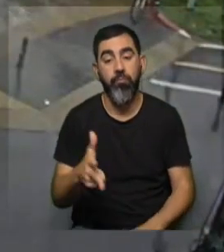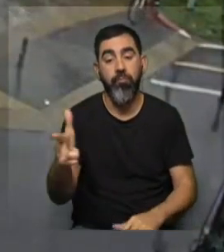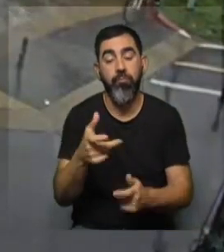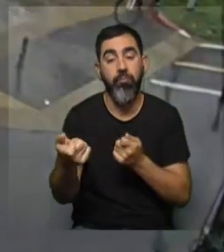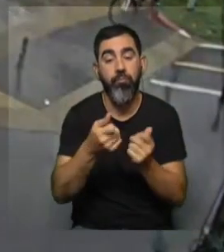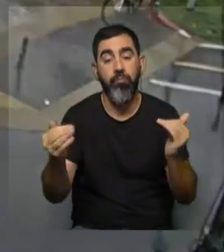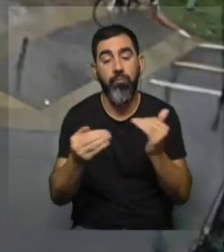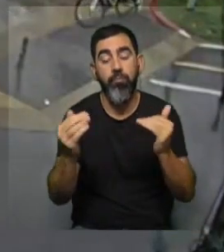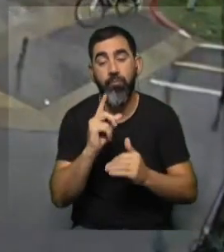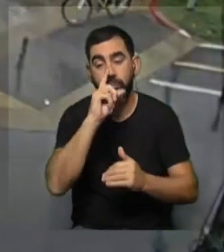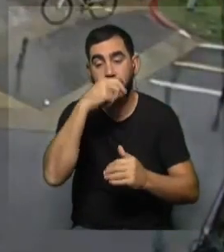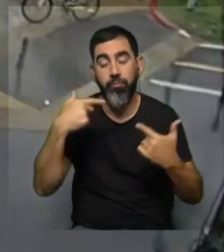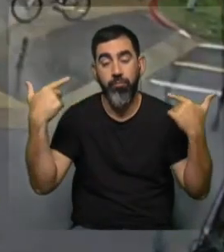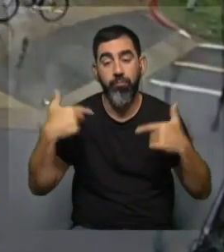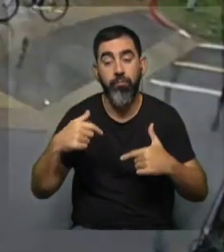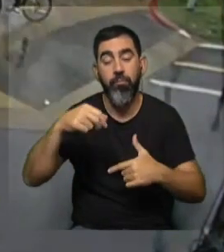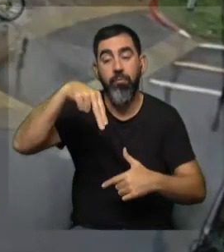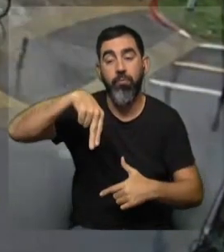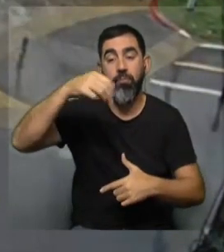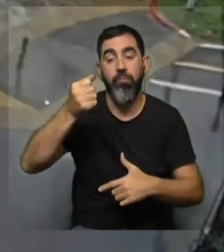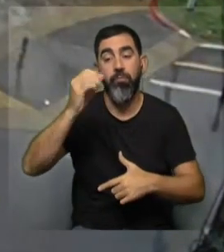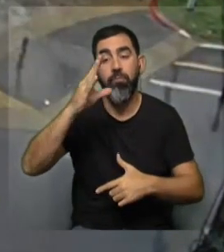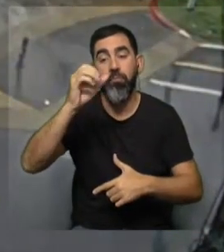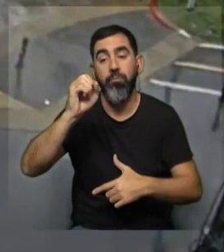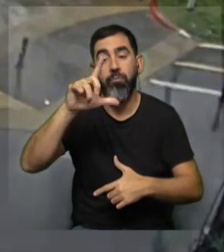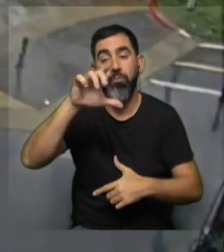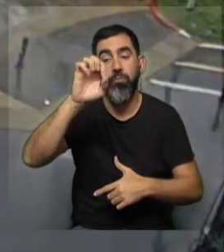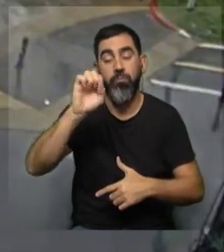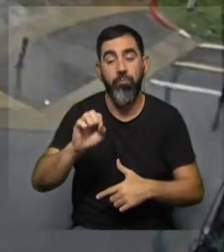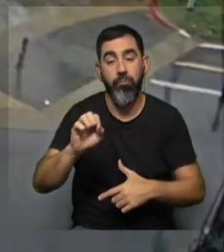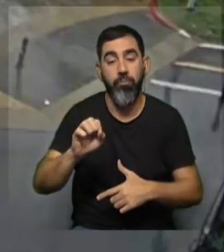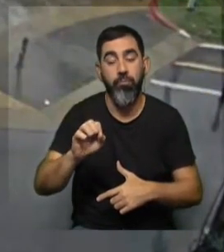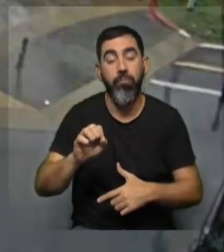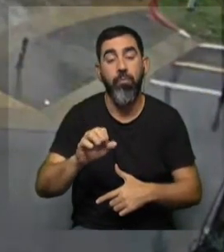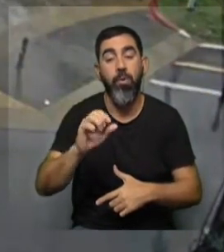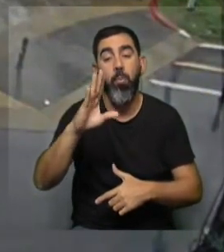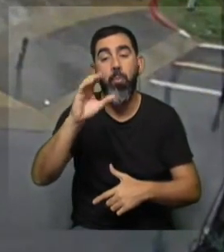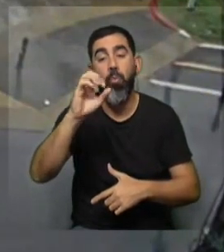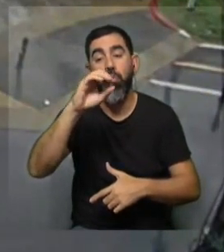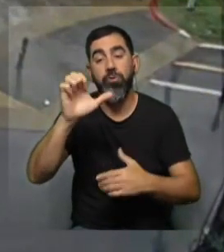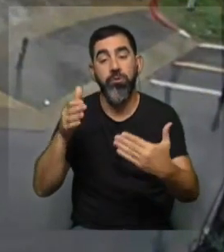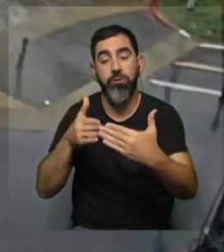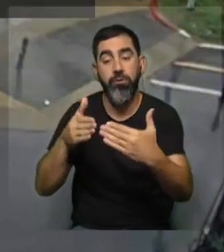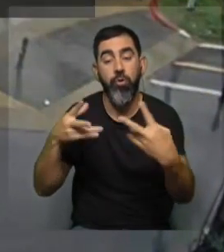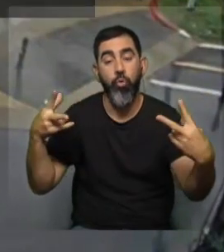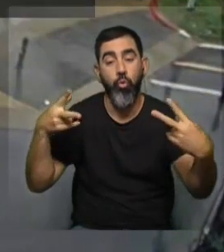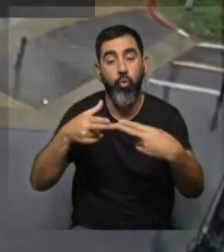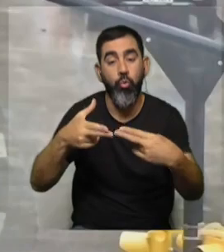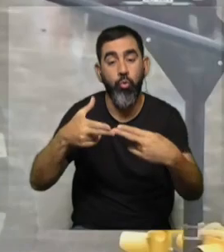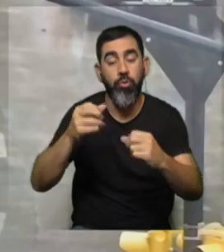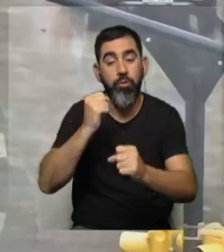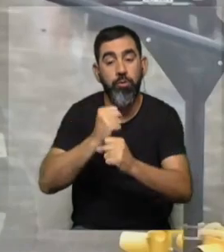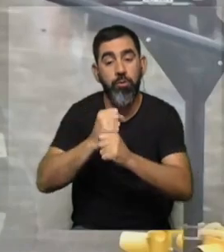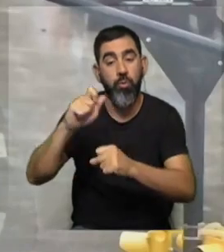del centro de gestión de movilidad en Nápoles entre Tomás y Severino pose hay un corte por